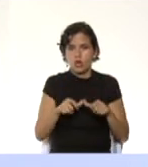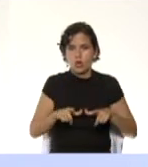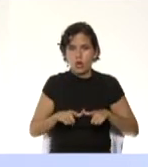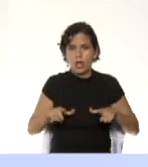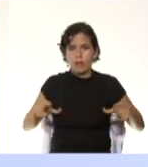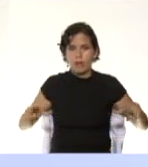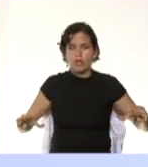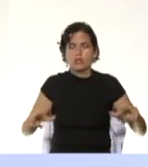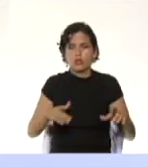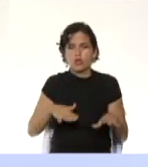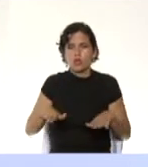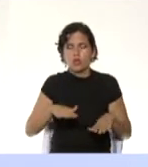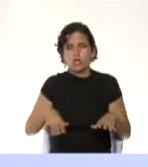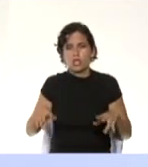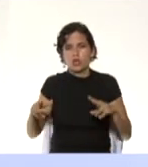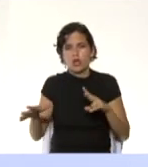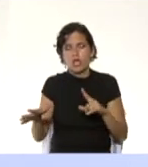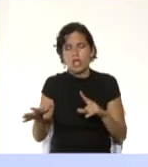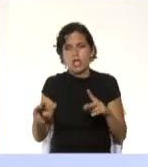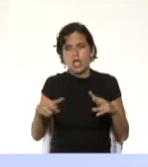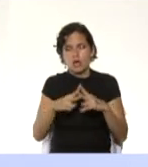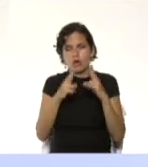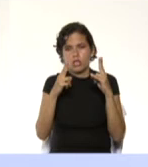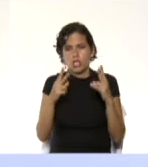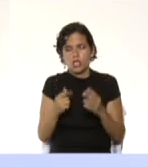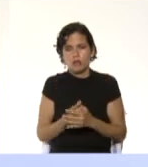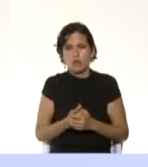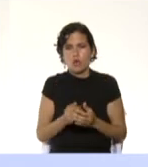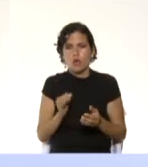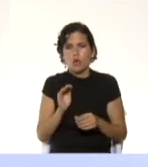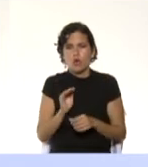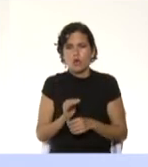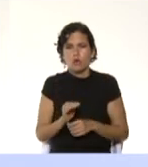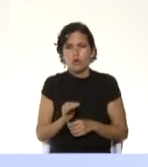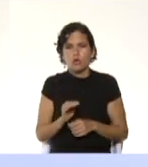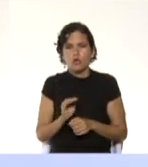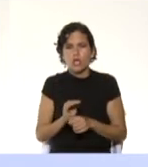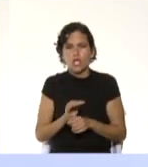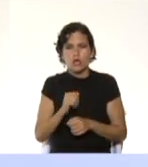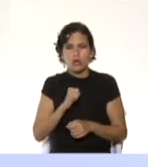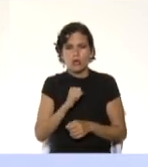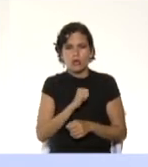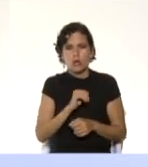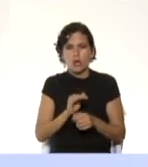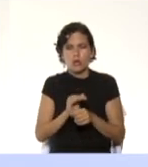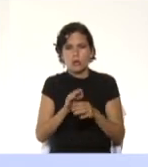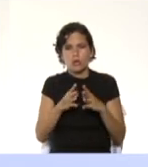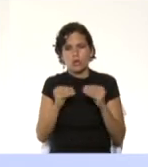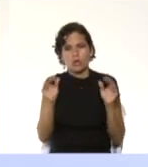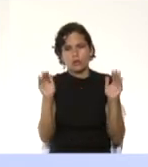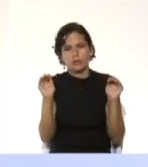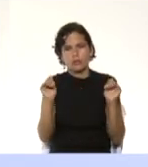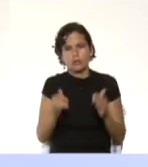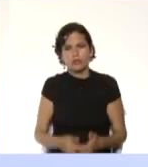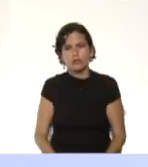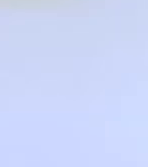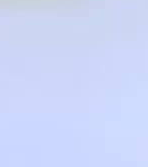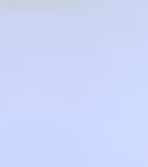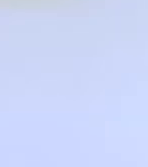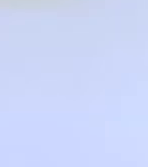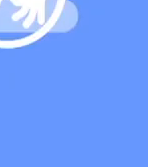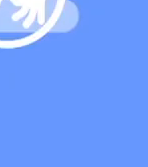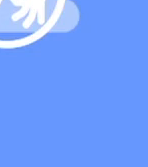todos los medios donde nos encontremos. Cuidarnos de manera individual hace que nos podamos cuidar todos. Nos